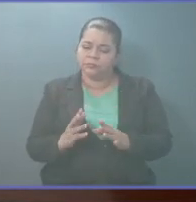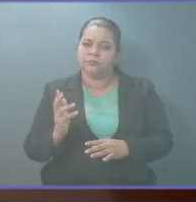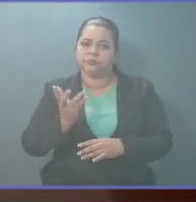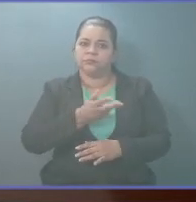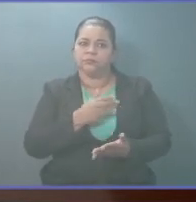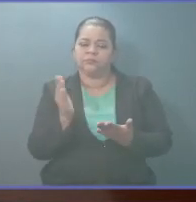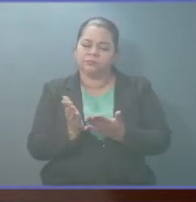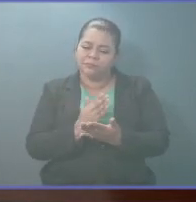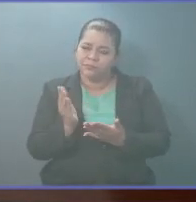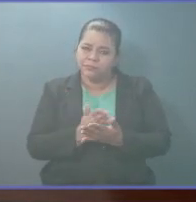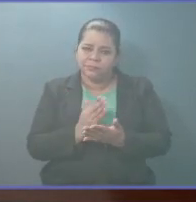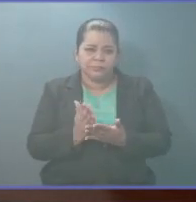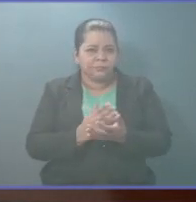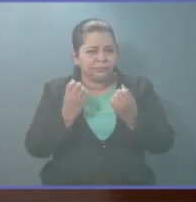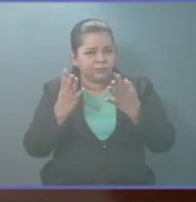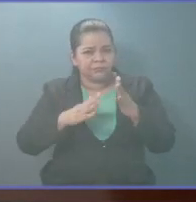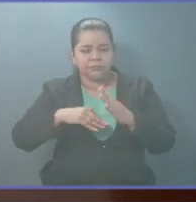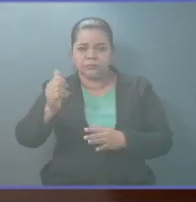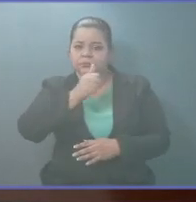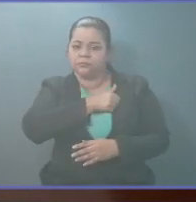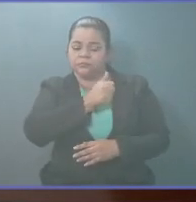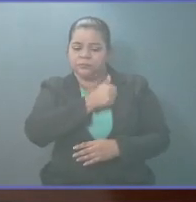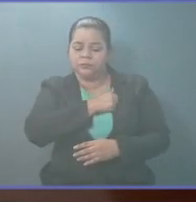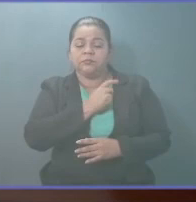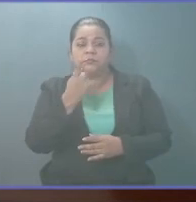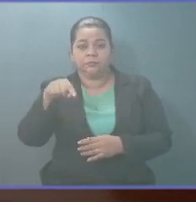que estamos 100% a favor,